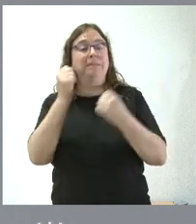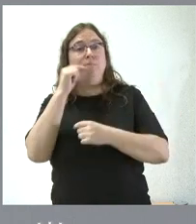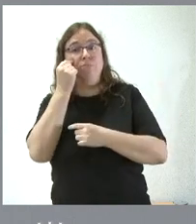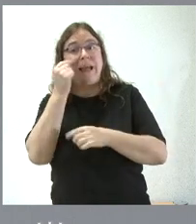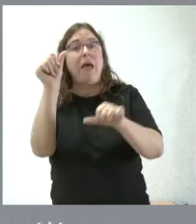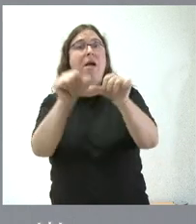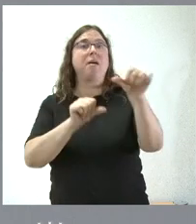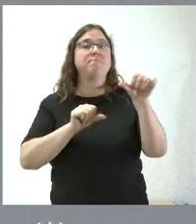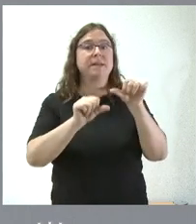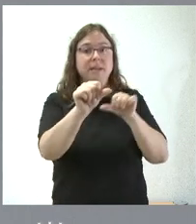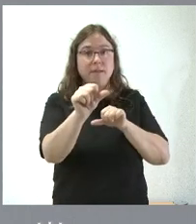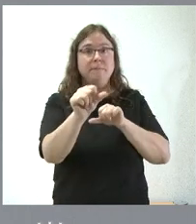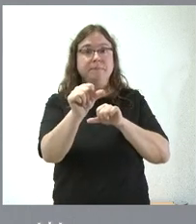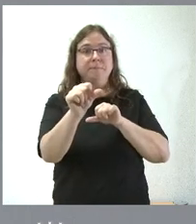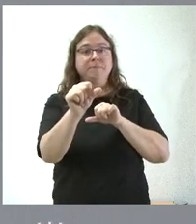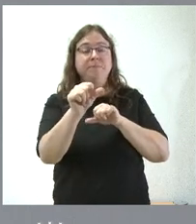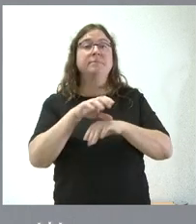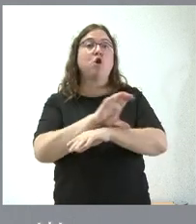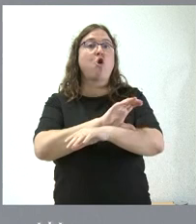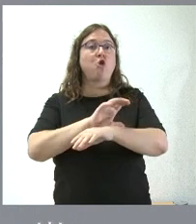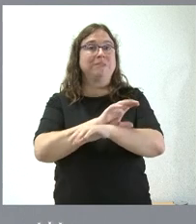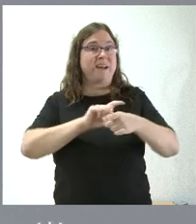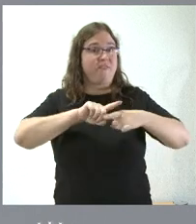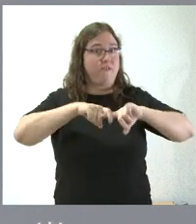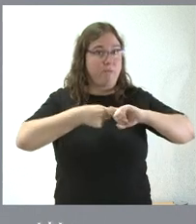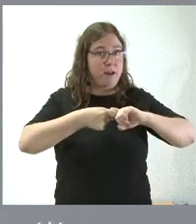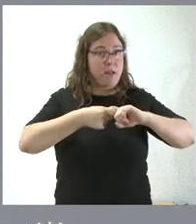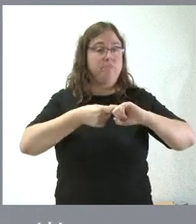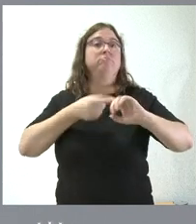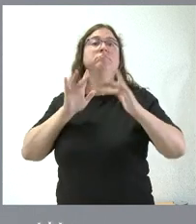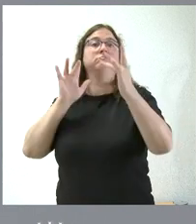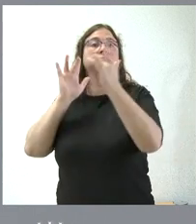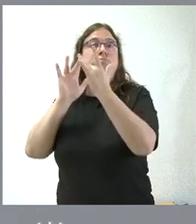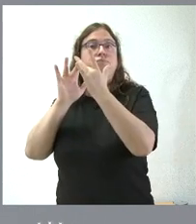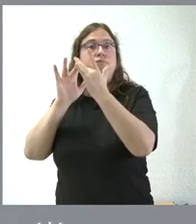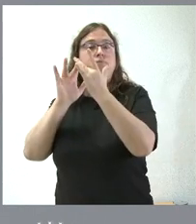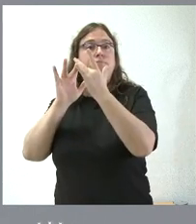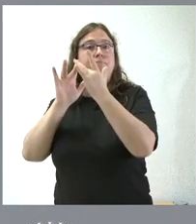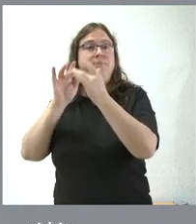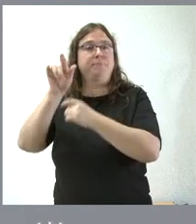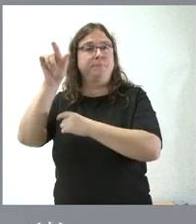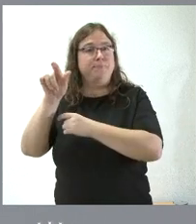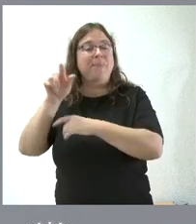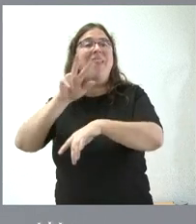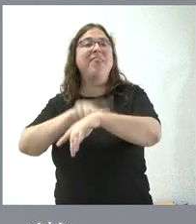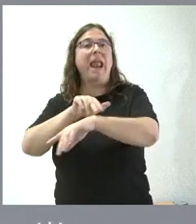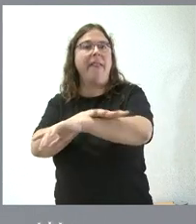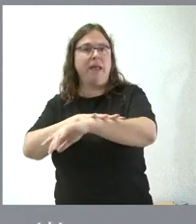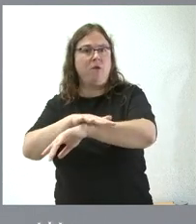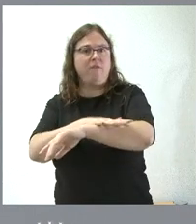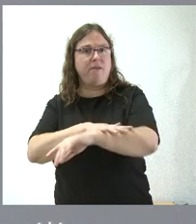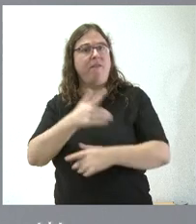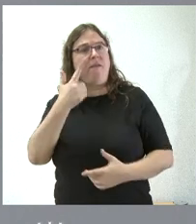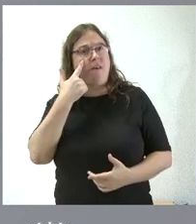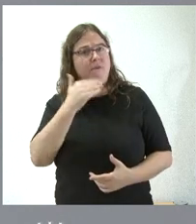entonces la consejera de familia se dirigió a la delegada del gobierno para ver si